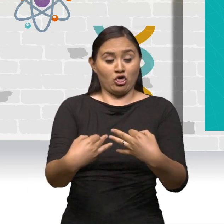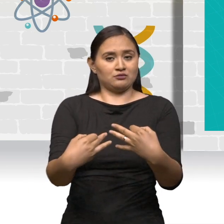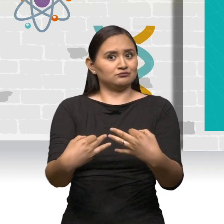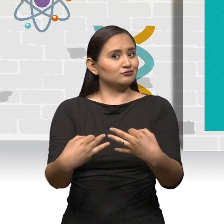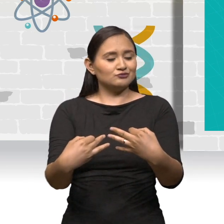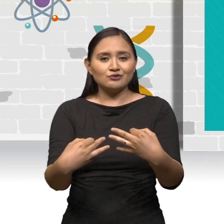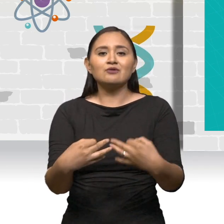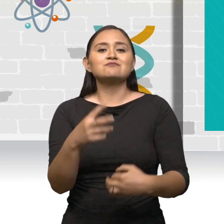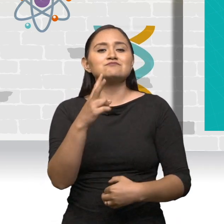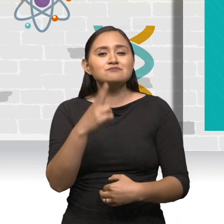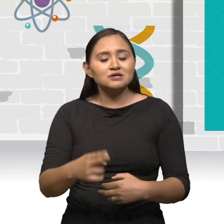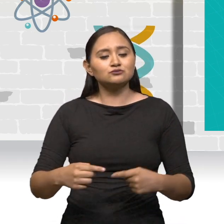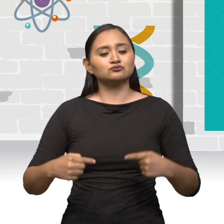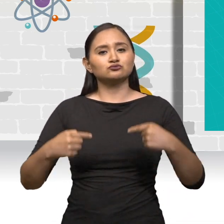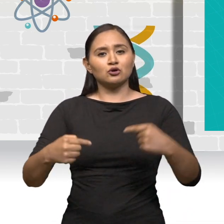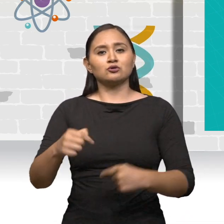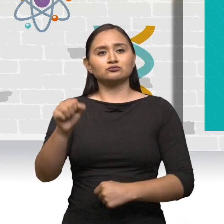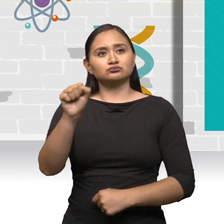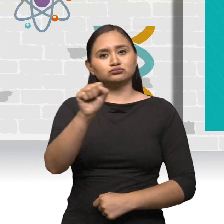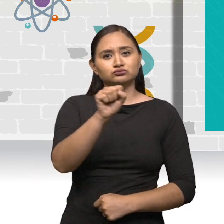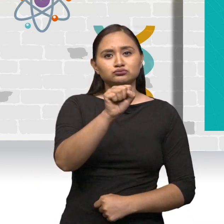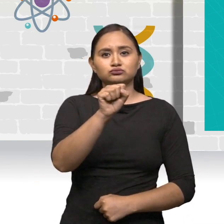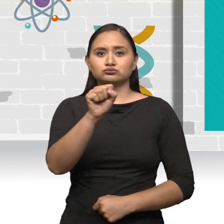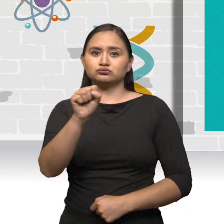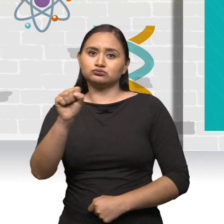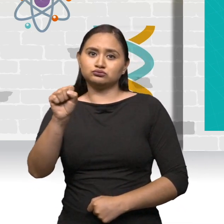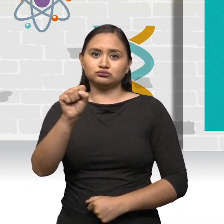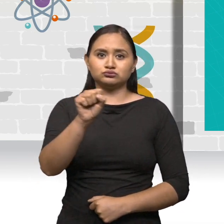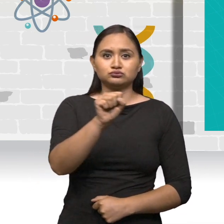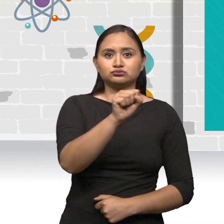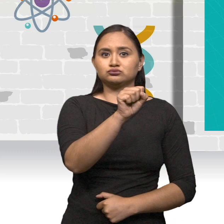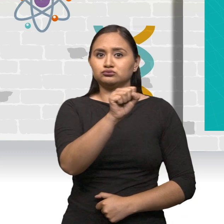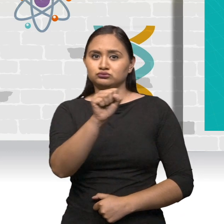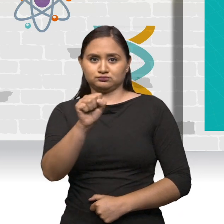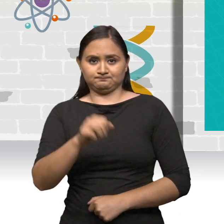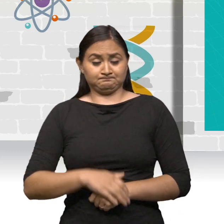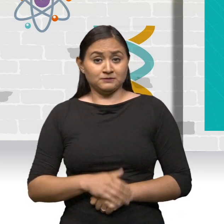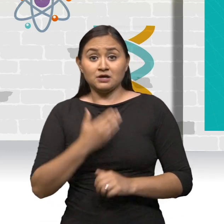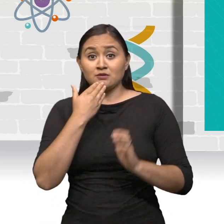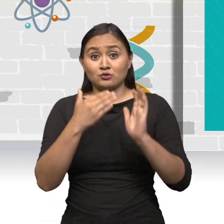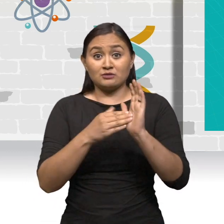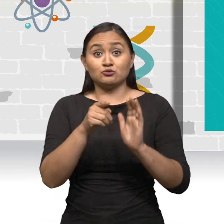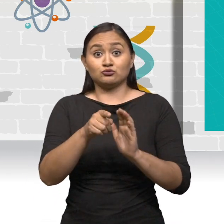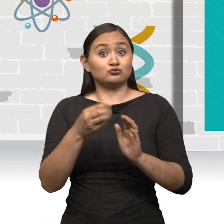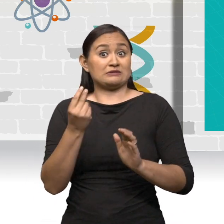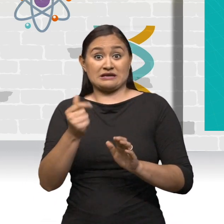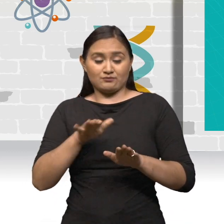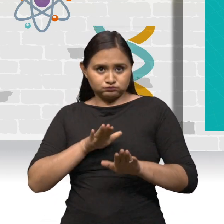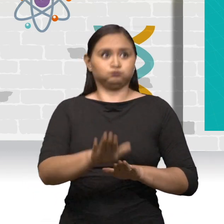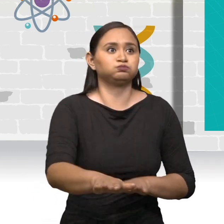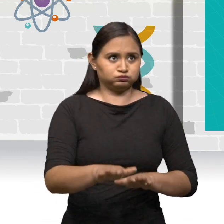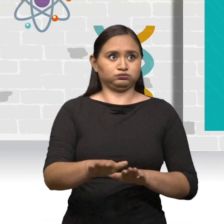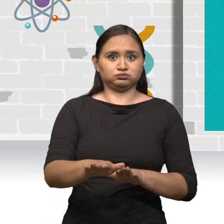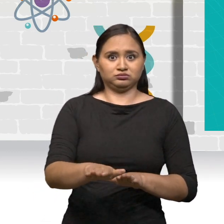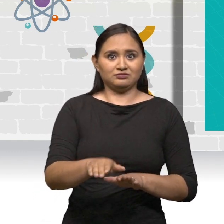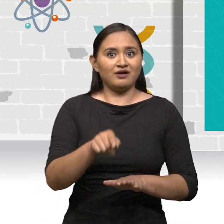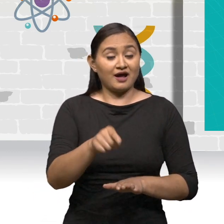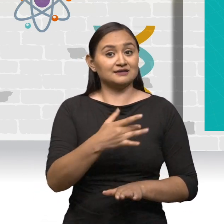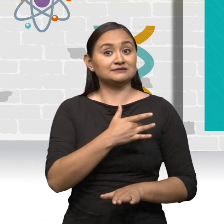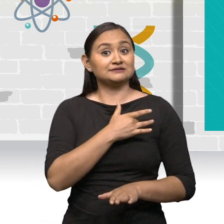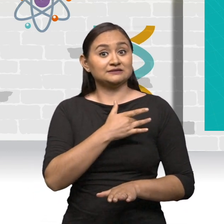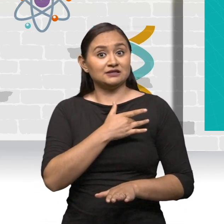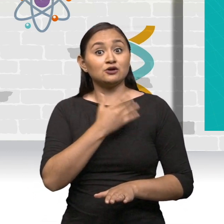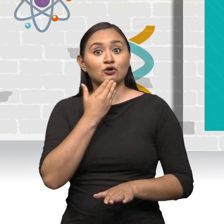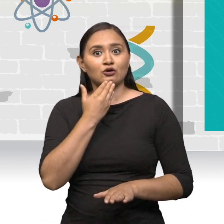aceleración o desaceleración durante el desplazamiento, es decir, un incremento o decremento en la velocidad. Por ejemplo, cuando frenamos de